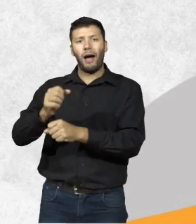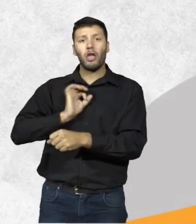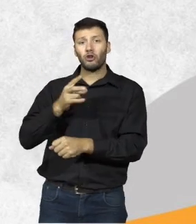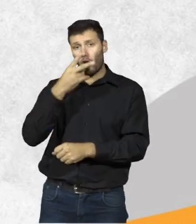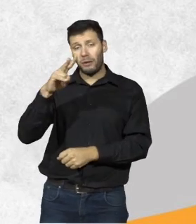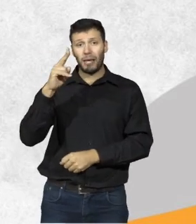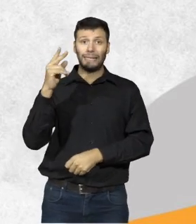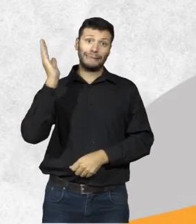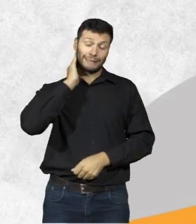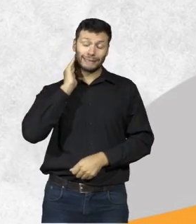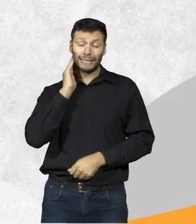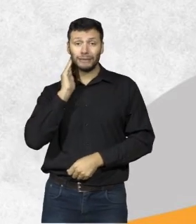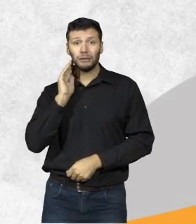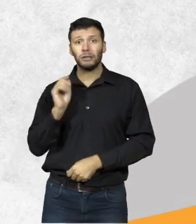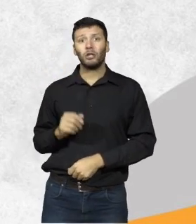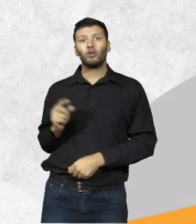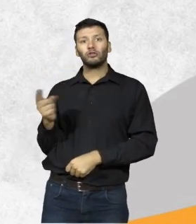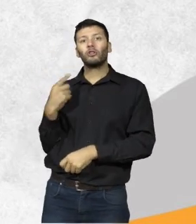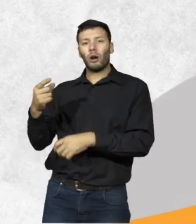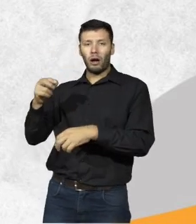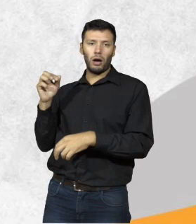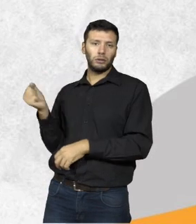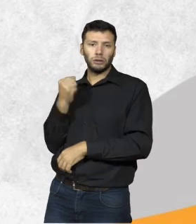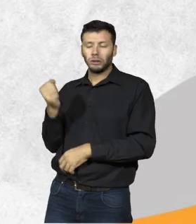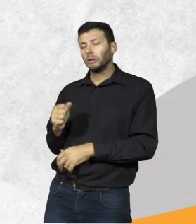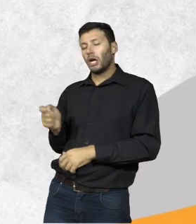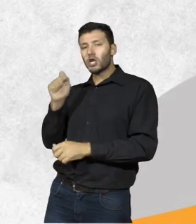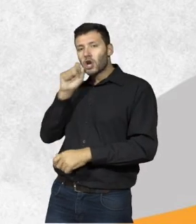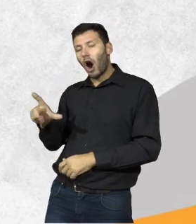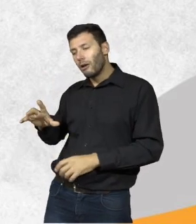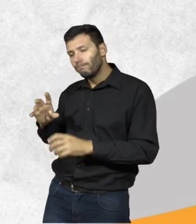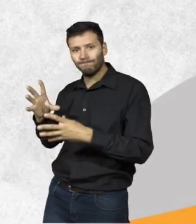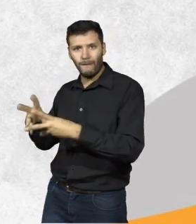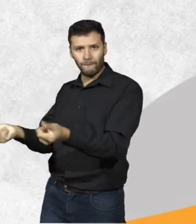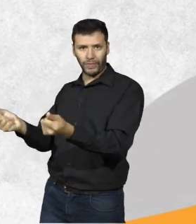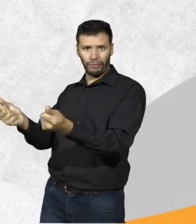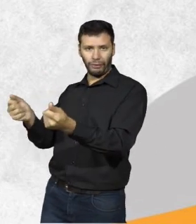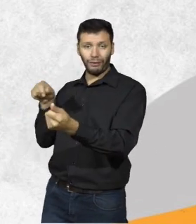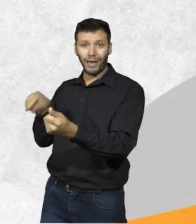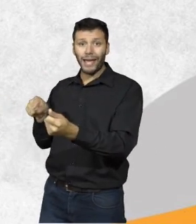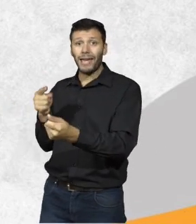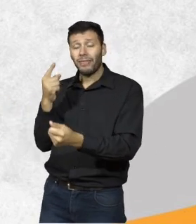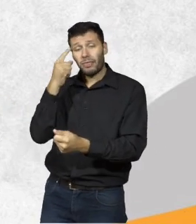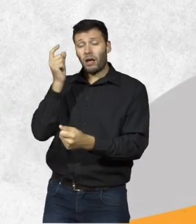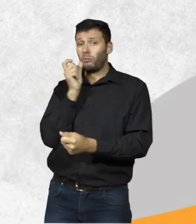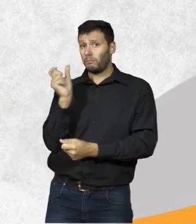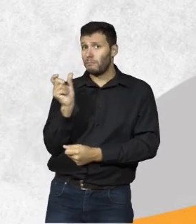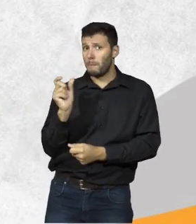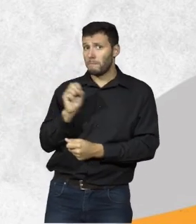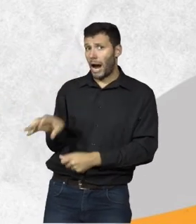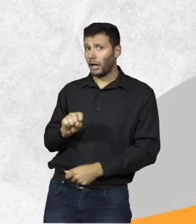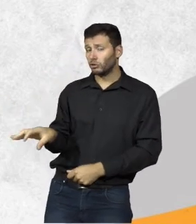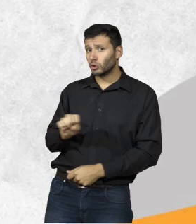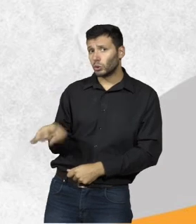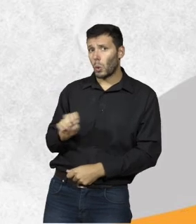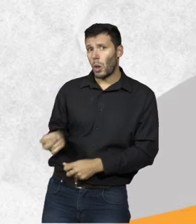que conseguimos cerrarlo, y se reemplaza ese concepto de tirar la basura, con suerte la enterraban